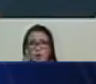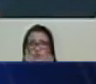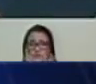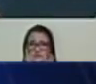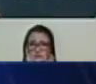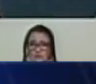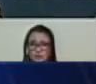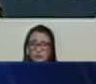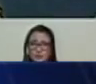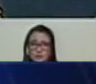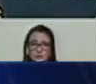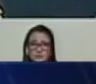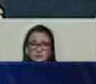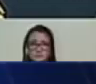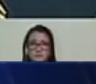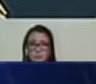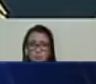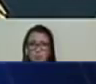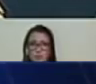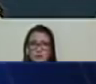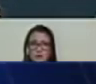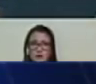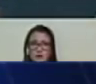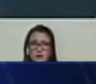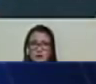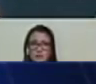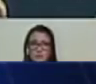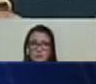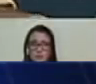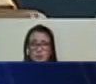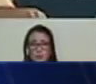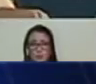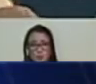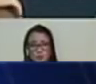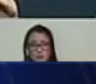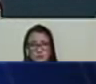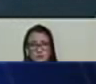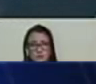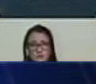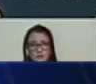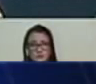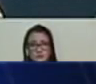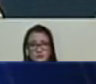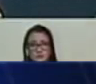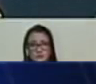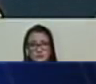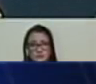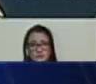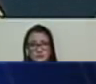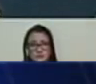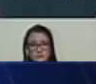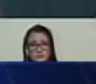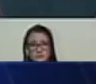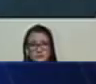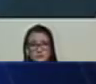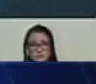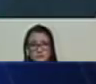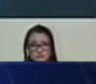así? No, negro, yo lo sé, ¿tú te crees que yo lo sé? Yo lo sé. Dale, pues te quiero mucho.